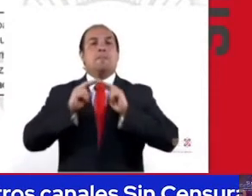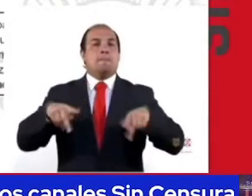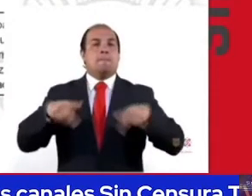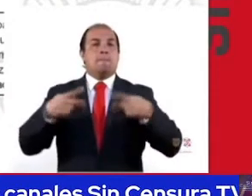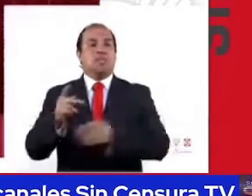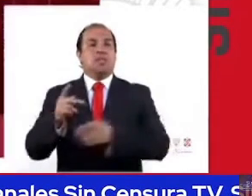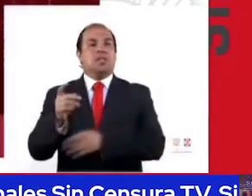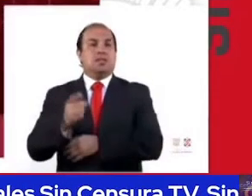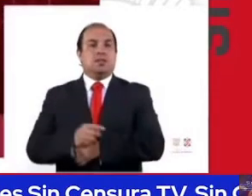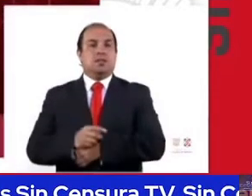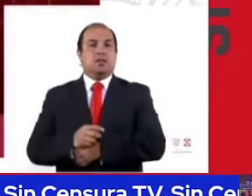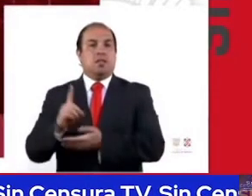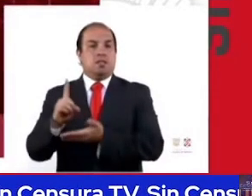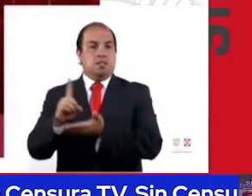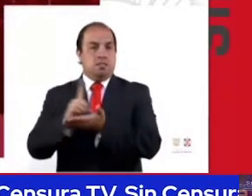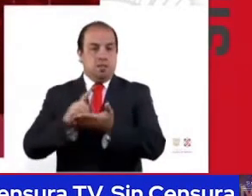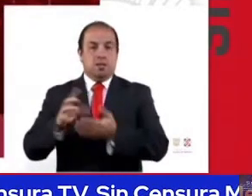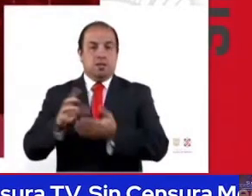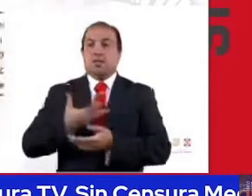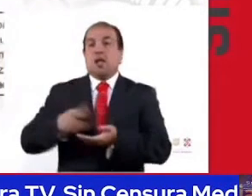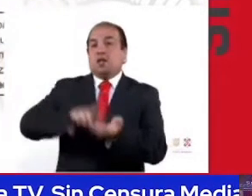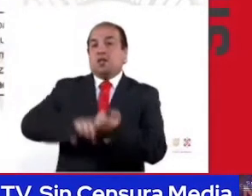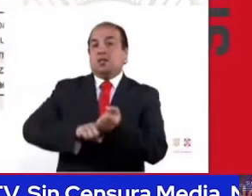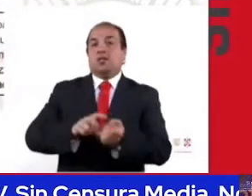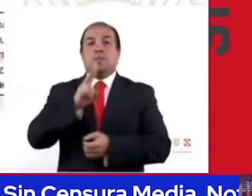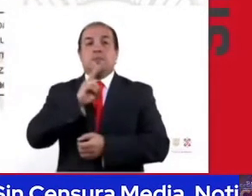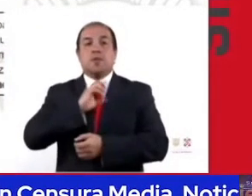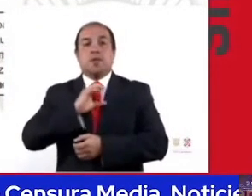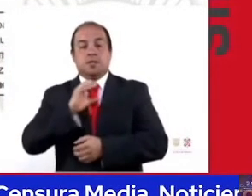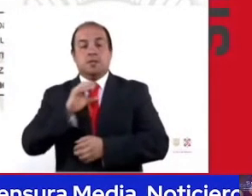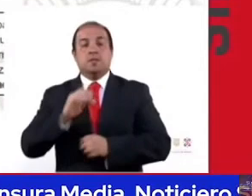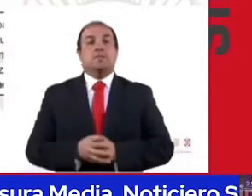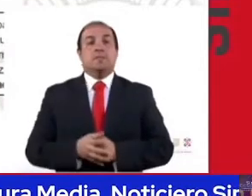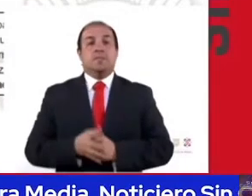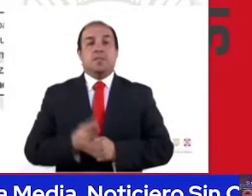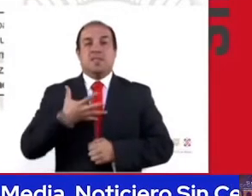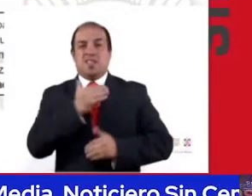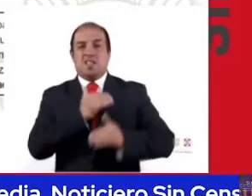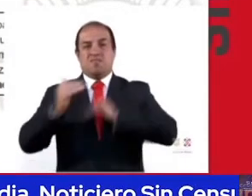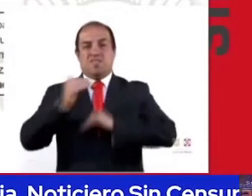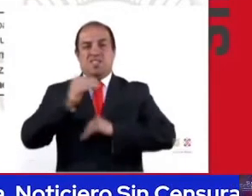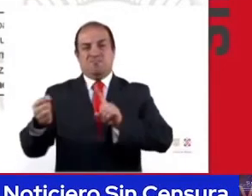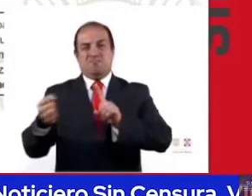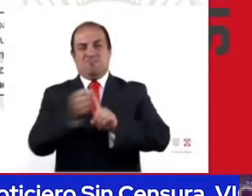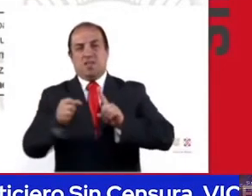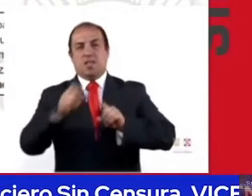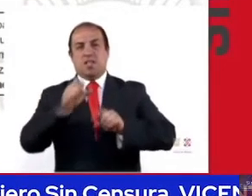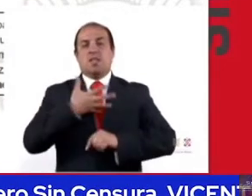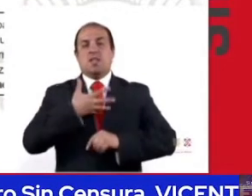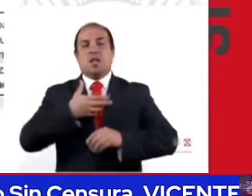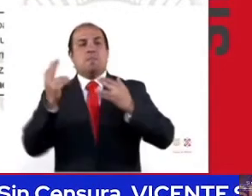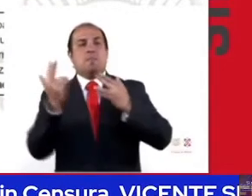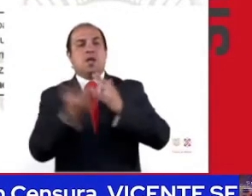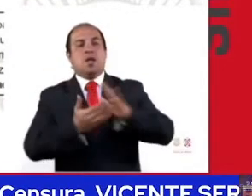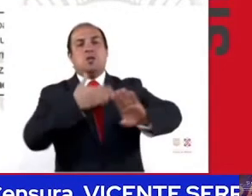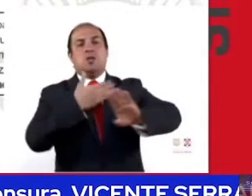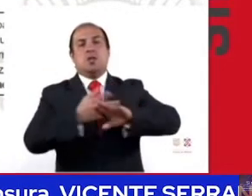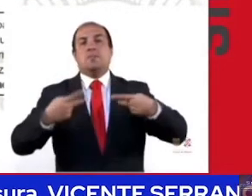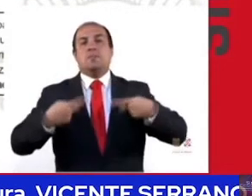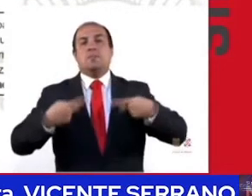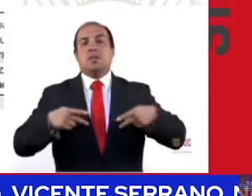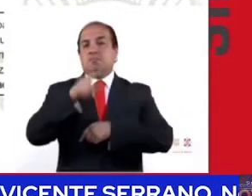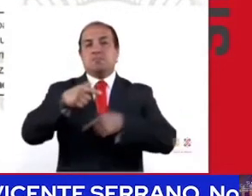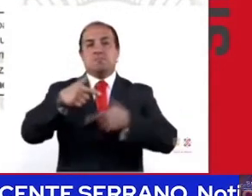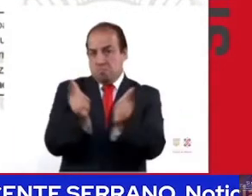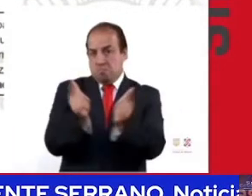Carranza, la cual se caracteriza por su alto grado de violencia, perpetrando también homicidios en contra de integrantes de la misma